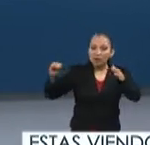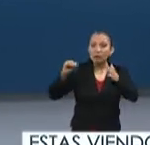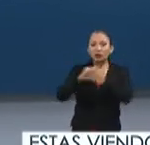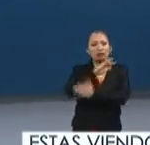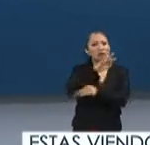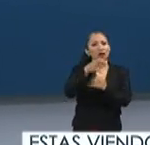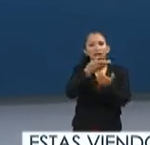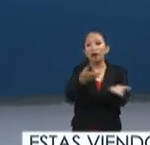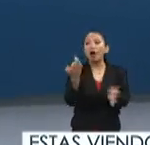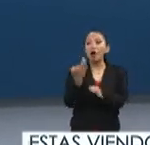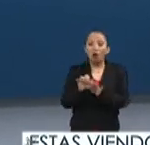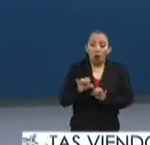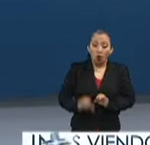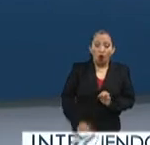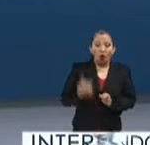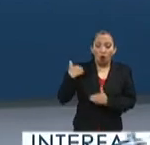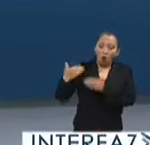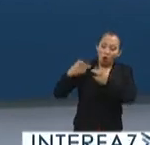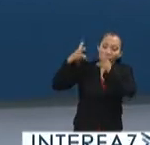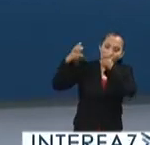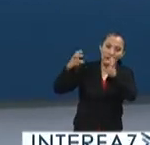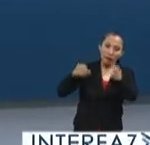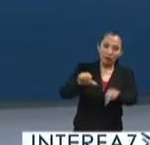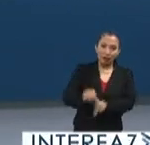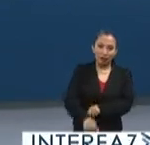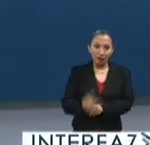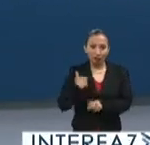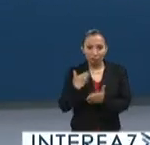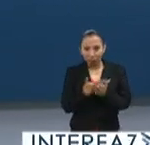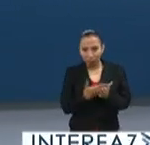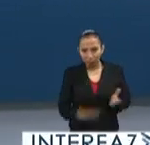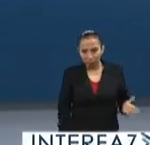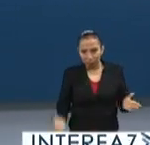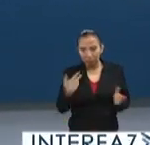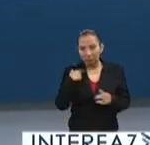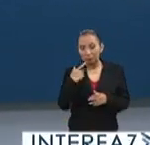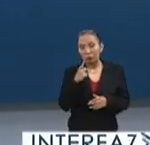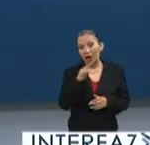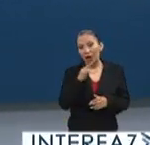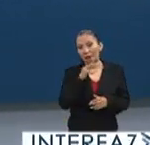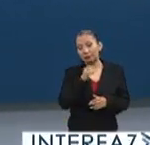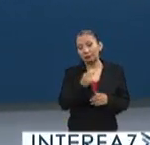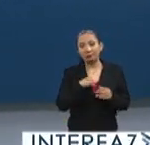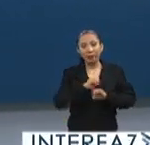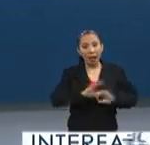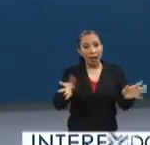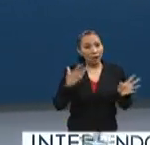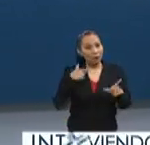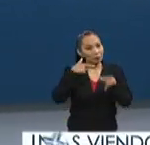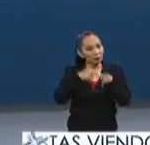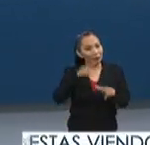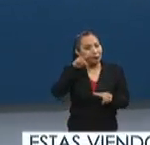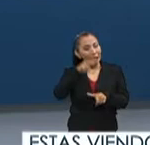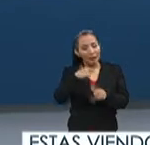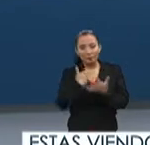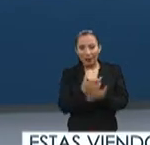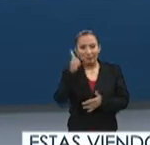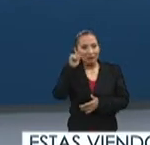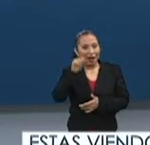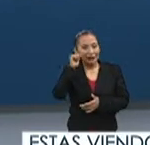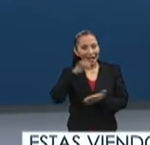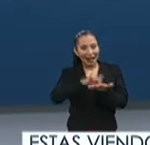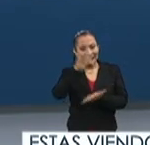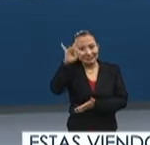y todo lo que estuvimos, todos los temas que estuvimos tratando durante los programas. Así es, Omar, no dejen de seguirnos y los esperamos